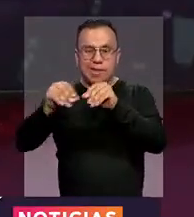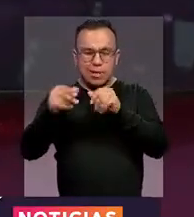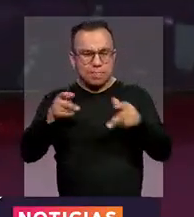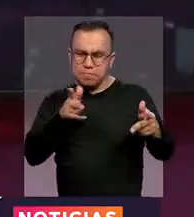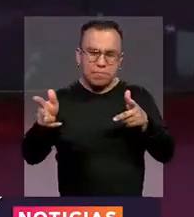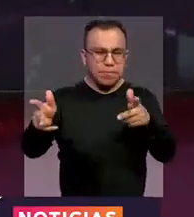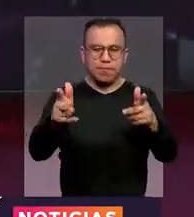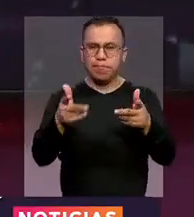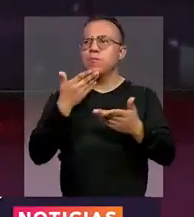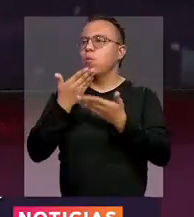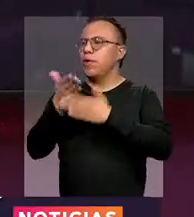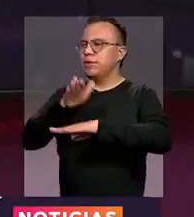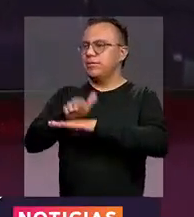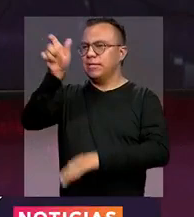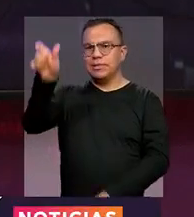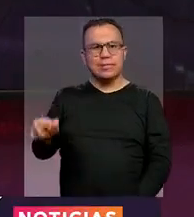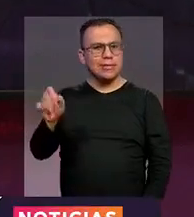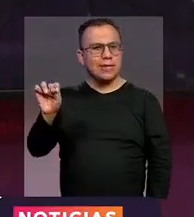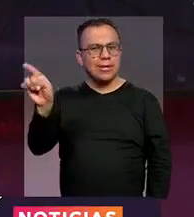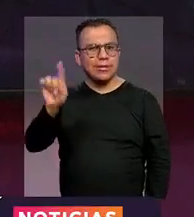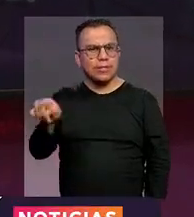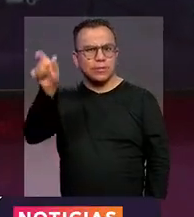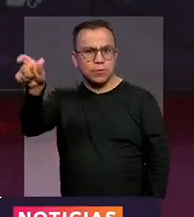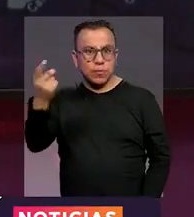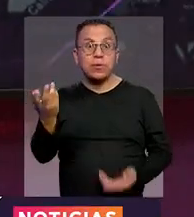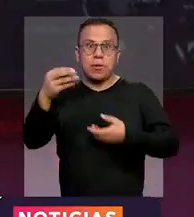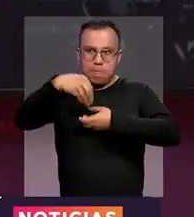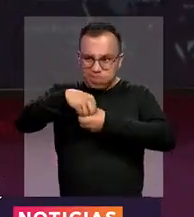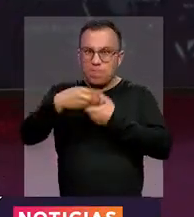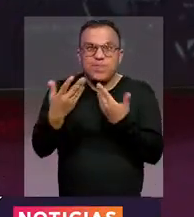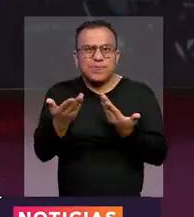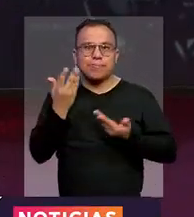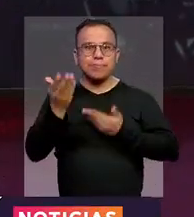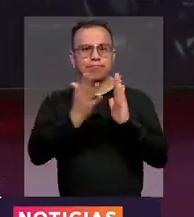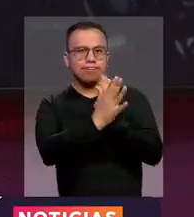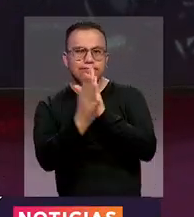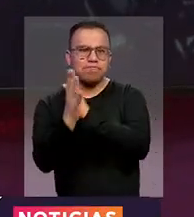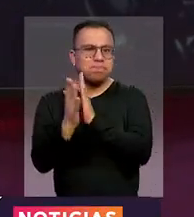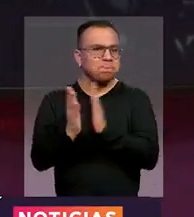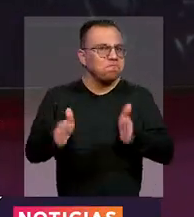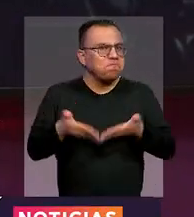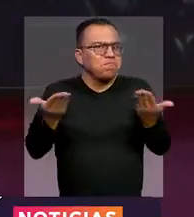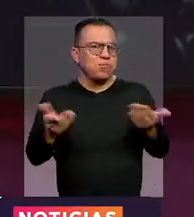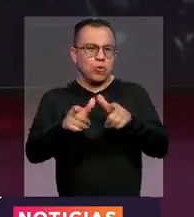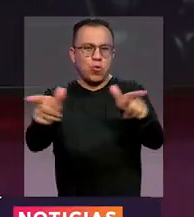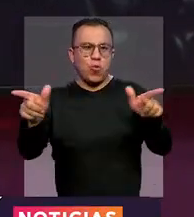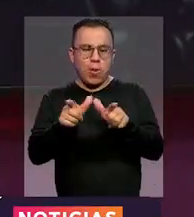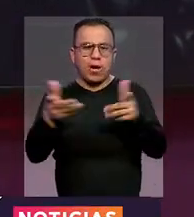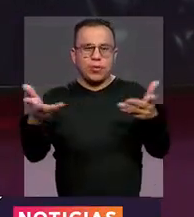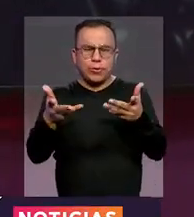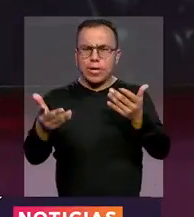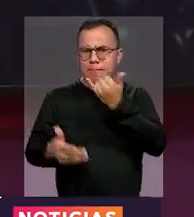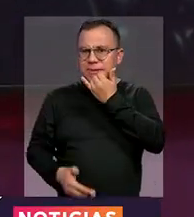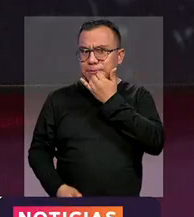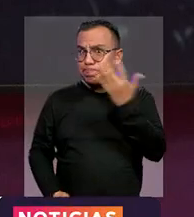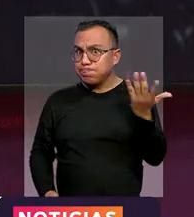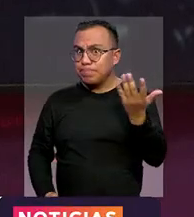del agua. Andrés Zapata, buenas tardes. Usted se subió en una de estas embarcaciones. Cuéntenos en este momento dónde se encuentra y qué